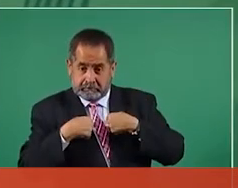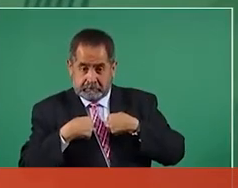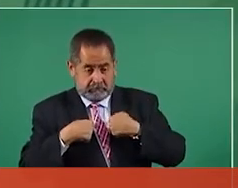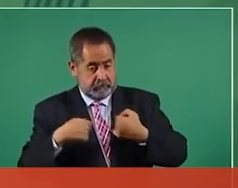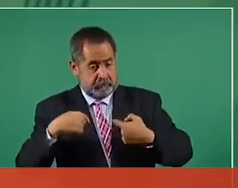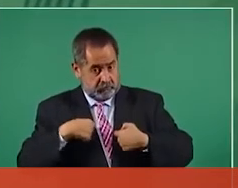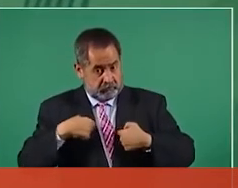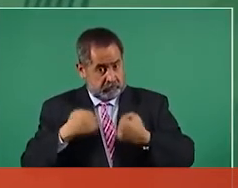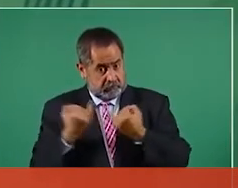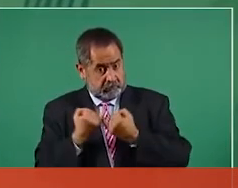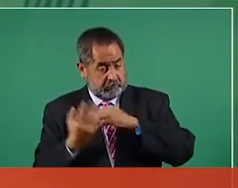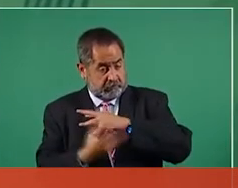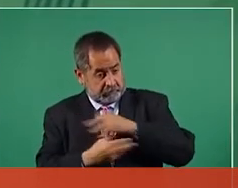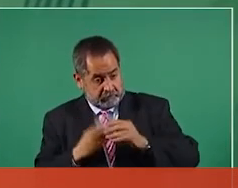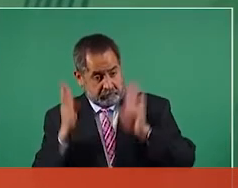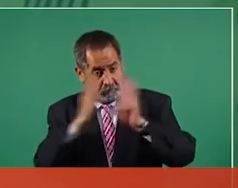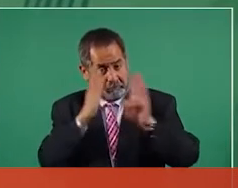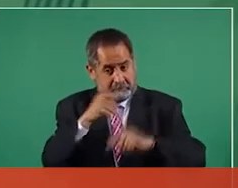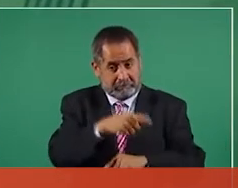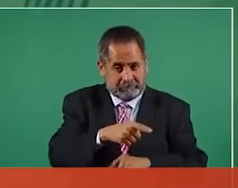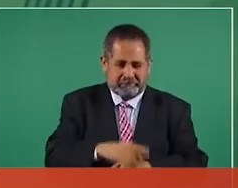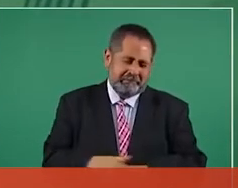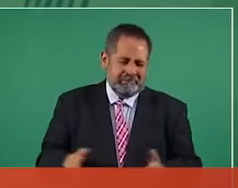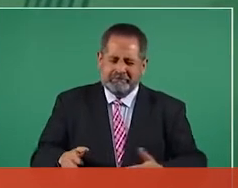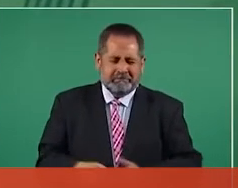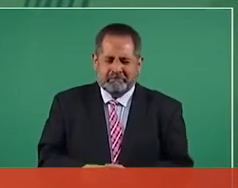de espionaje.